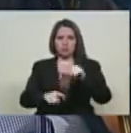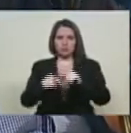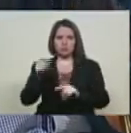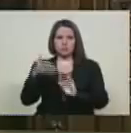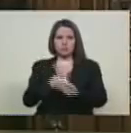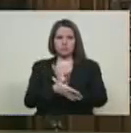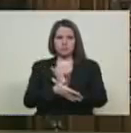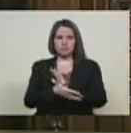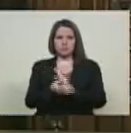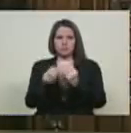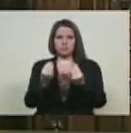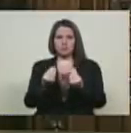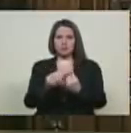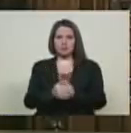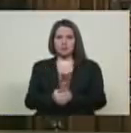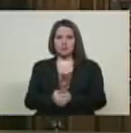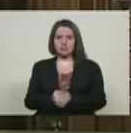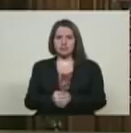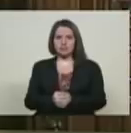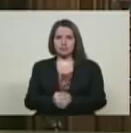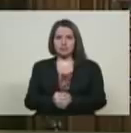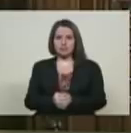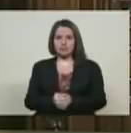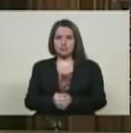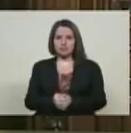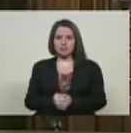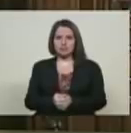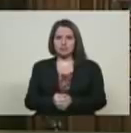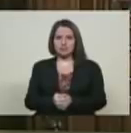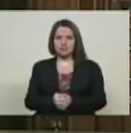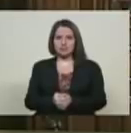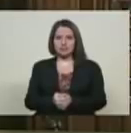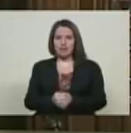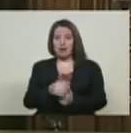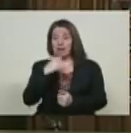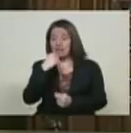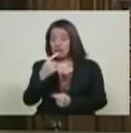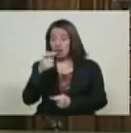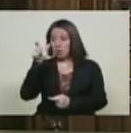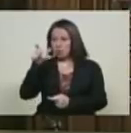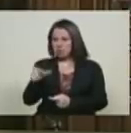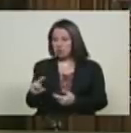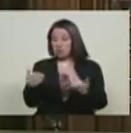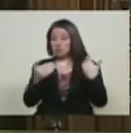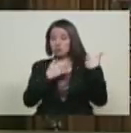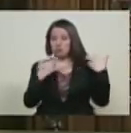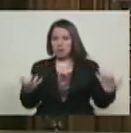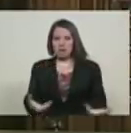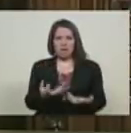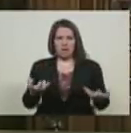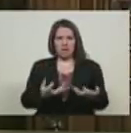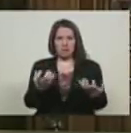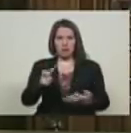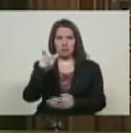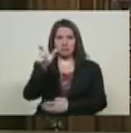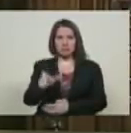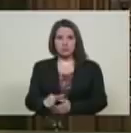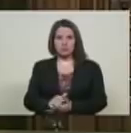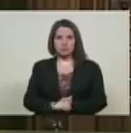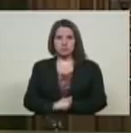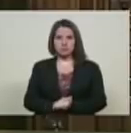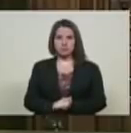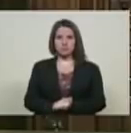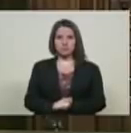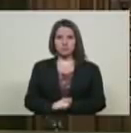Los contactaba, eran grupos que contactaban para salir a quemar, a destruir en ciudades, en Caracas, en